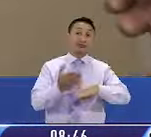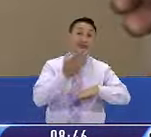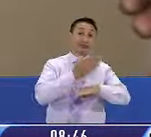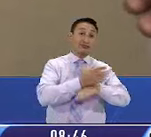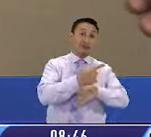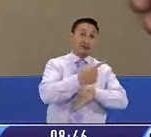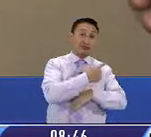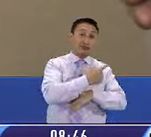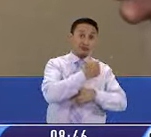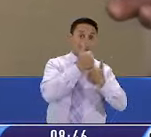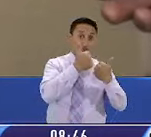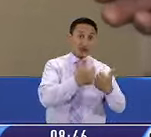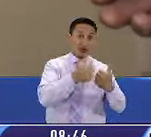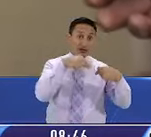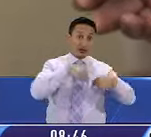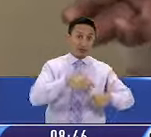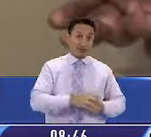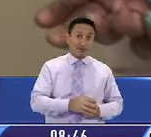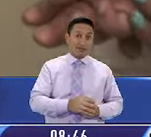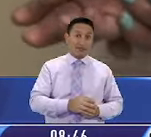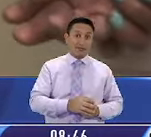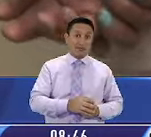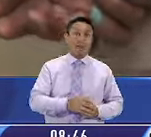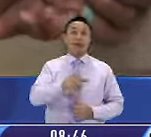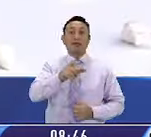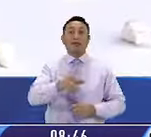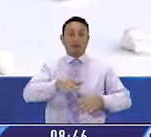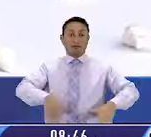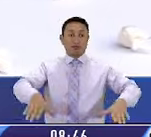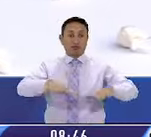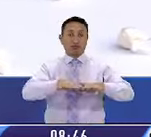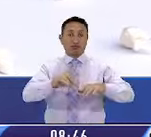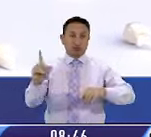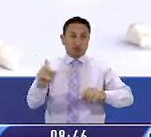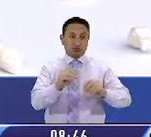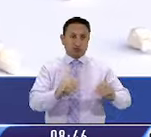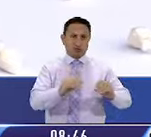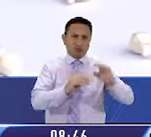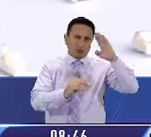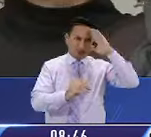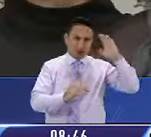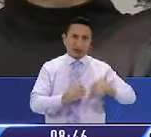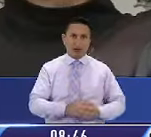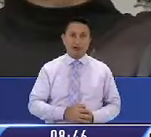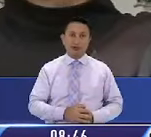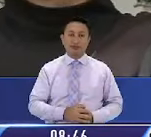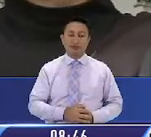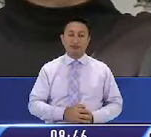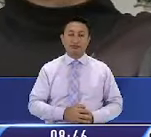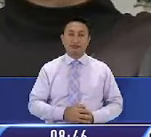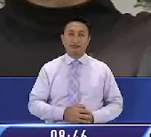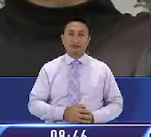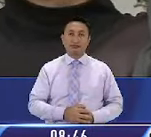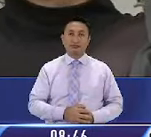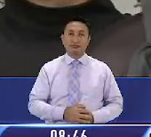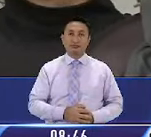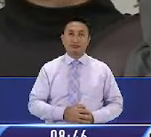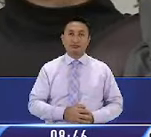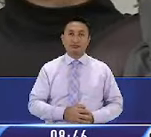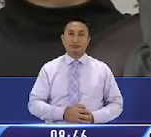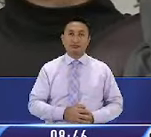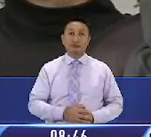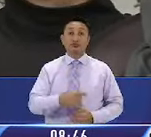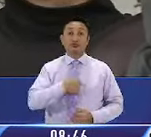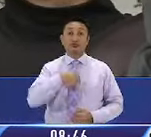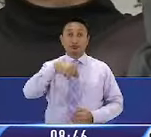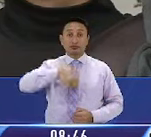la institución, que indicó que ha reforzado su presencia en la zona para combatir el microtráfico. Nosotros tenemos un cuadro de